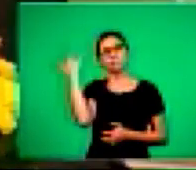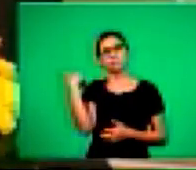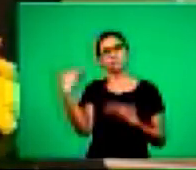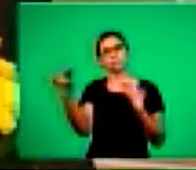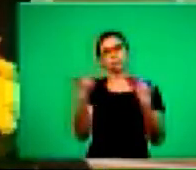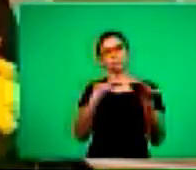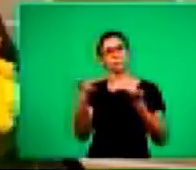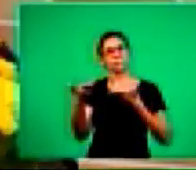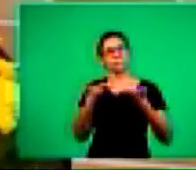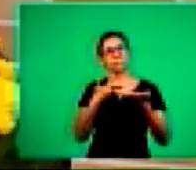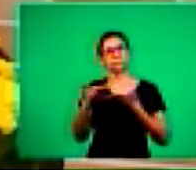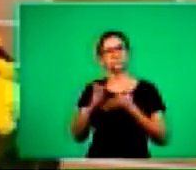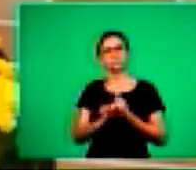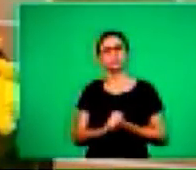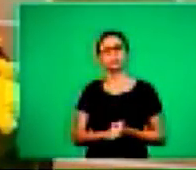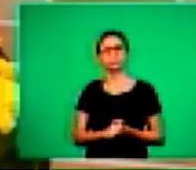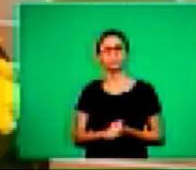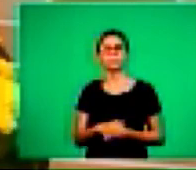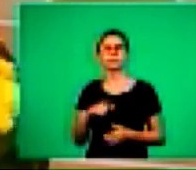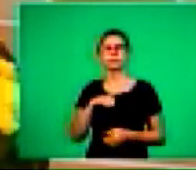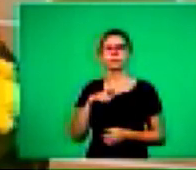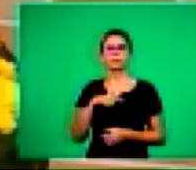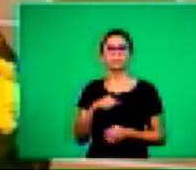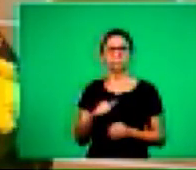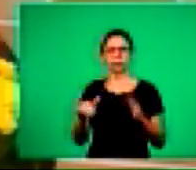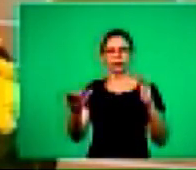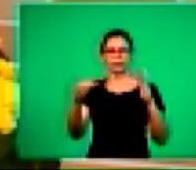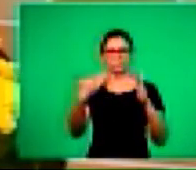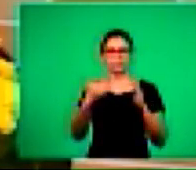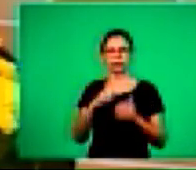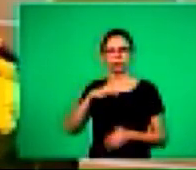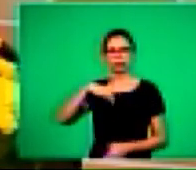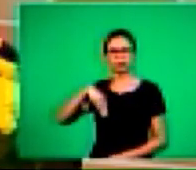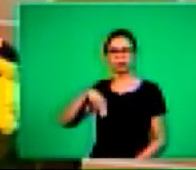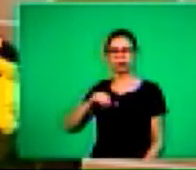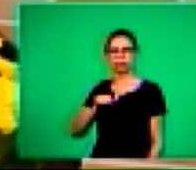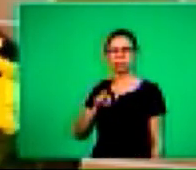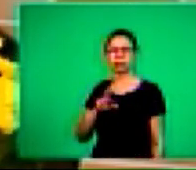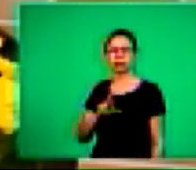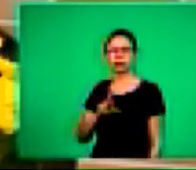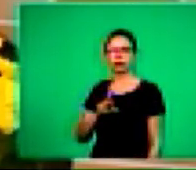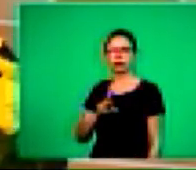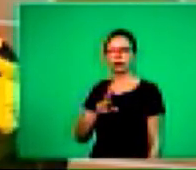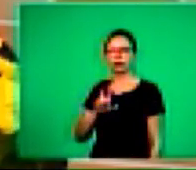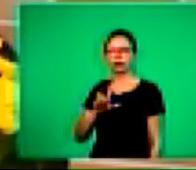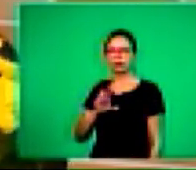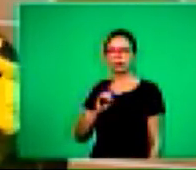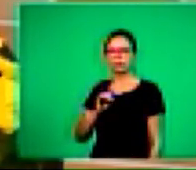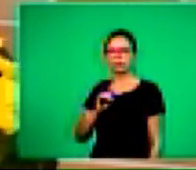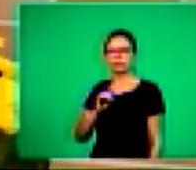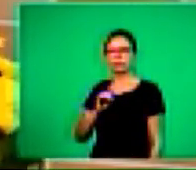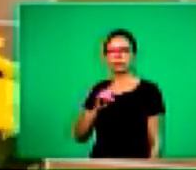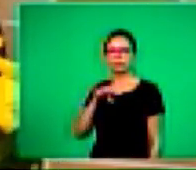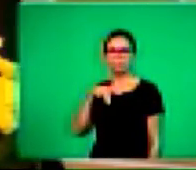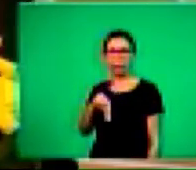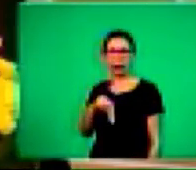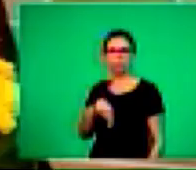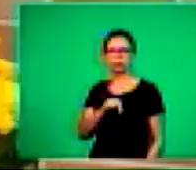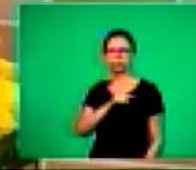nosotros tenemos aquí un hermano que está aquí cerquita que está mandando desde valadares